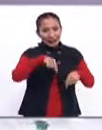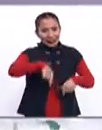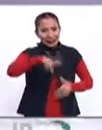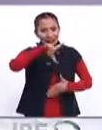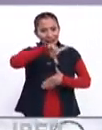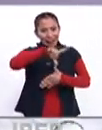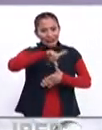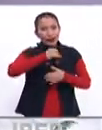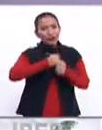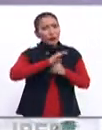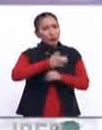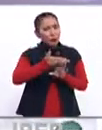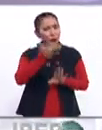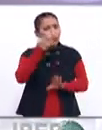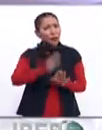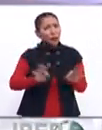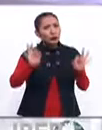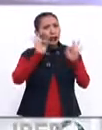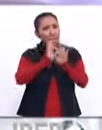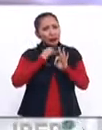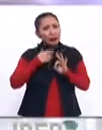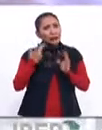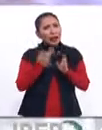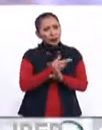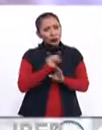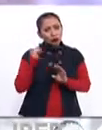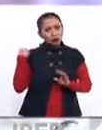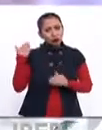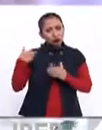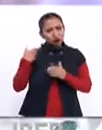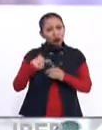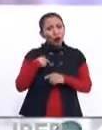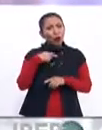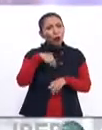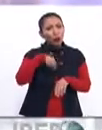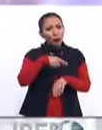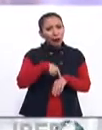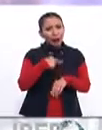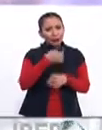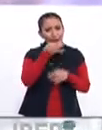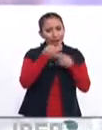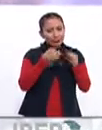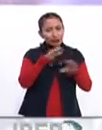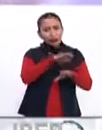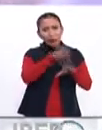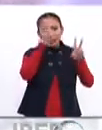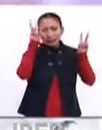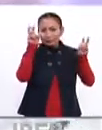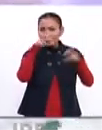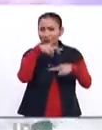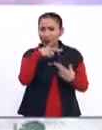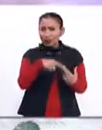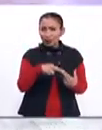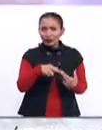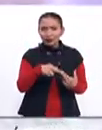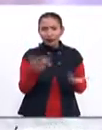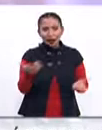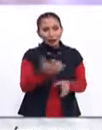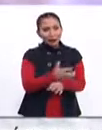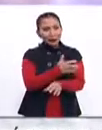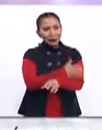en América Latina. Información muy relevante que se ha dado a conocer las últimas horas, por supuesto, relacionadas con nuestra región. Así